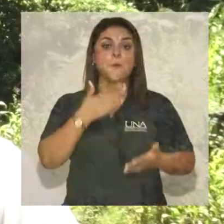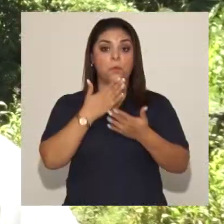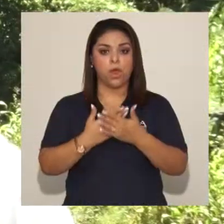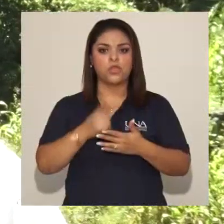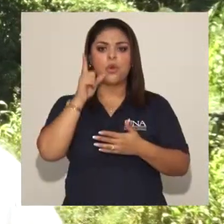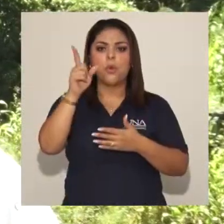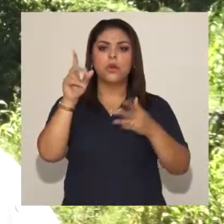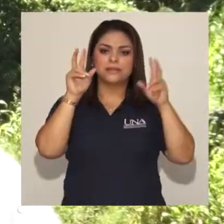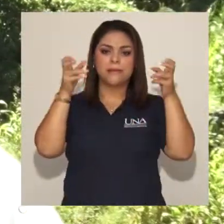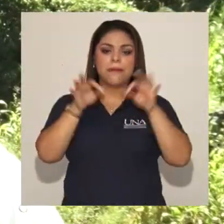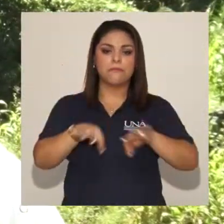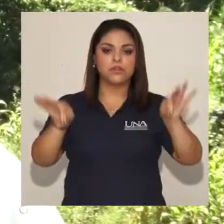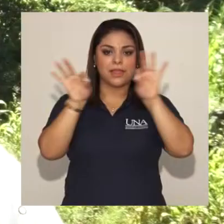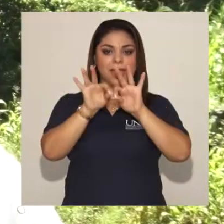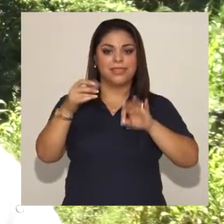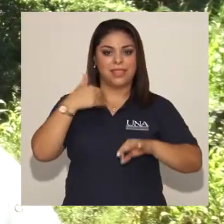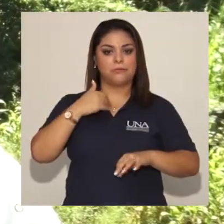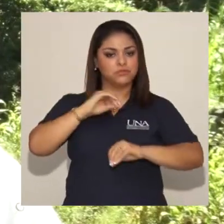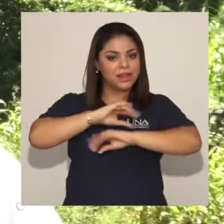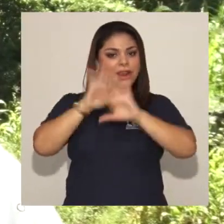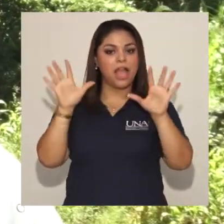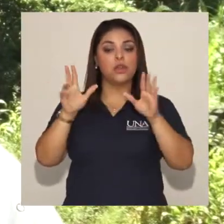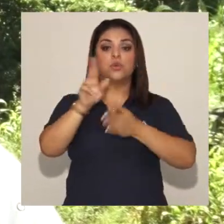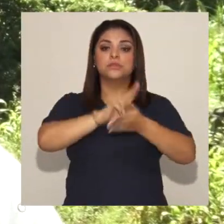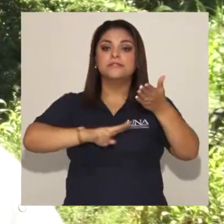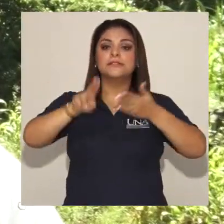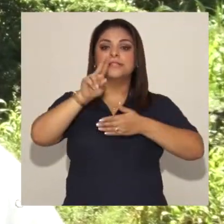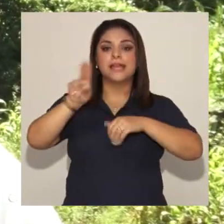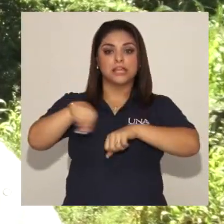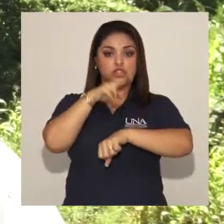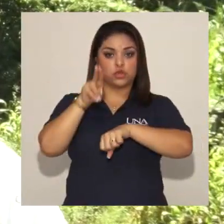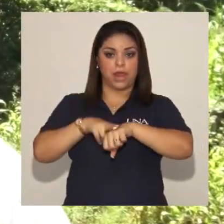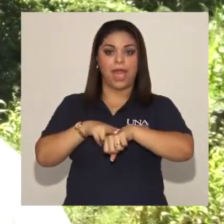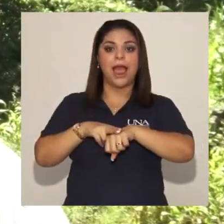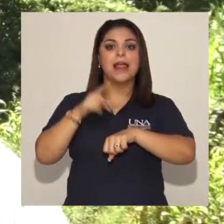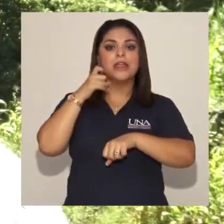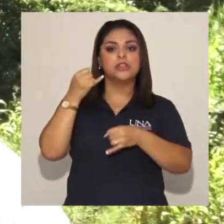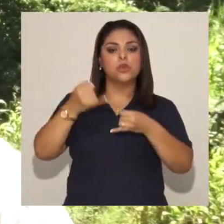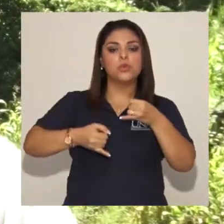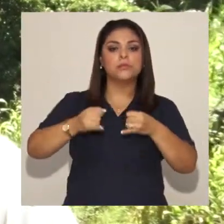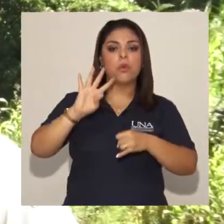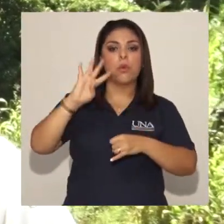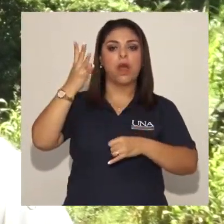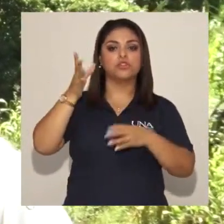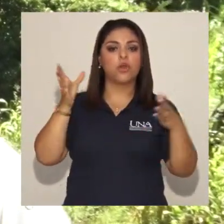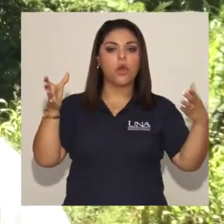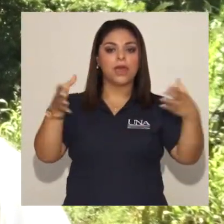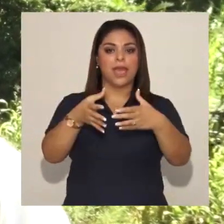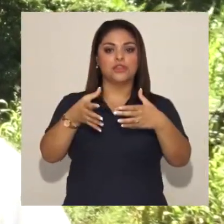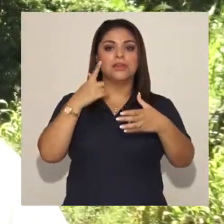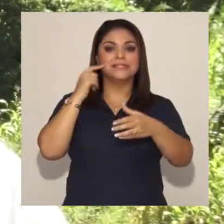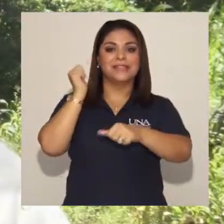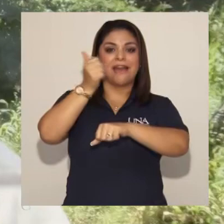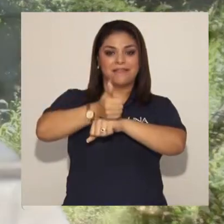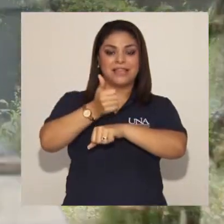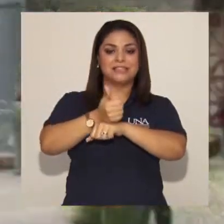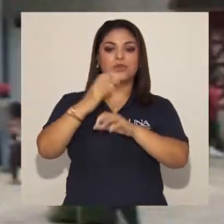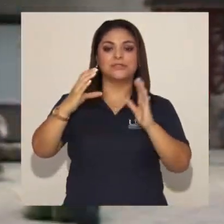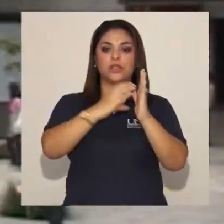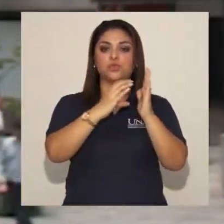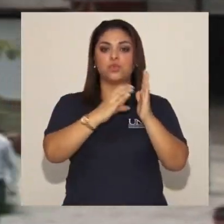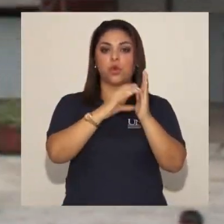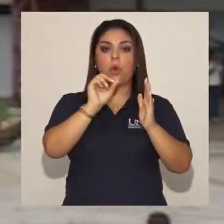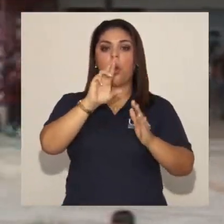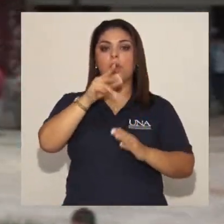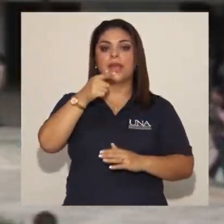bueno uno de los aspectos que tenemos que tener claro es que la universidad en el último cuarto congreso donde se establece el nuevo estatuto orgánico